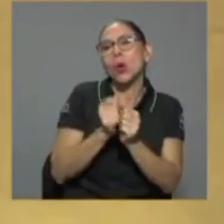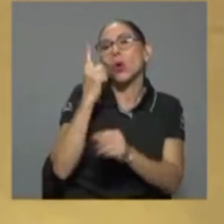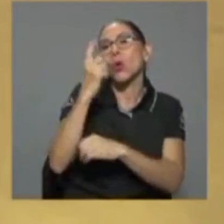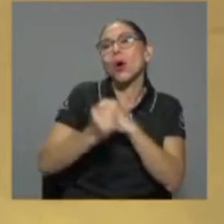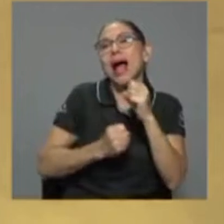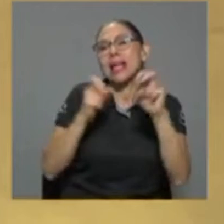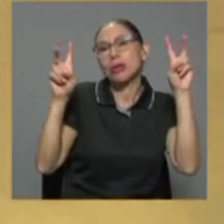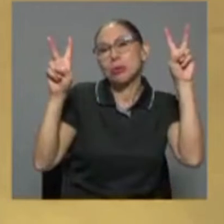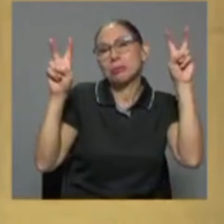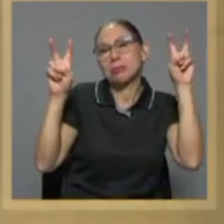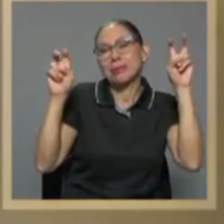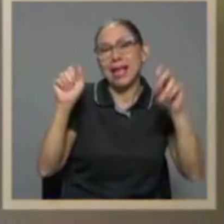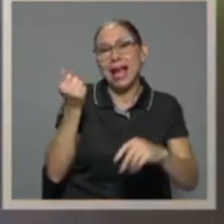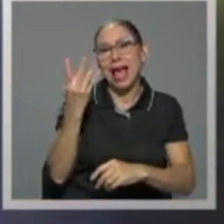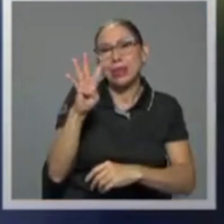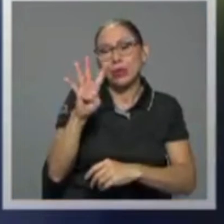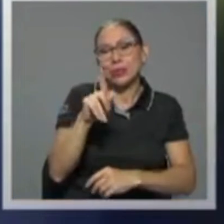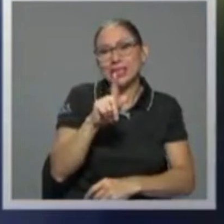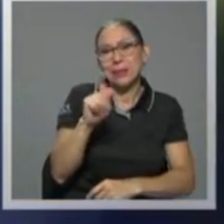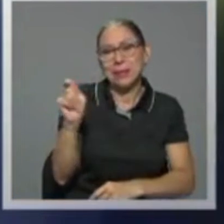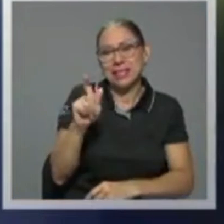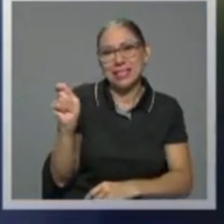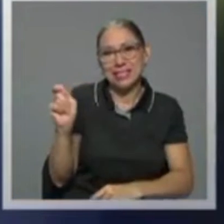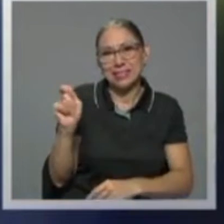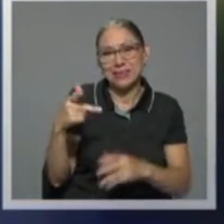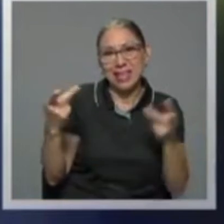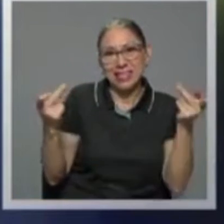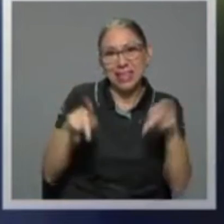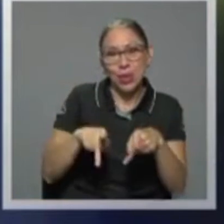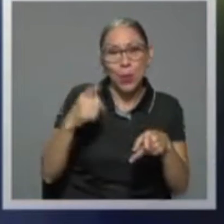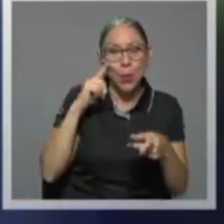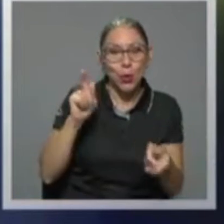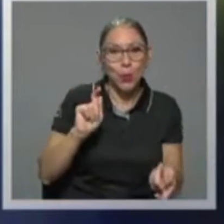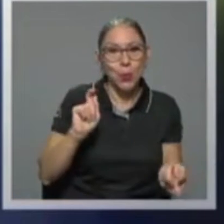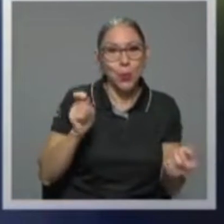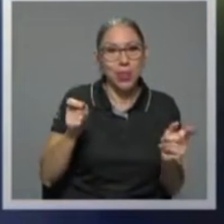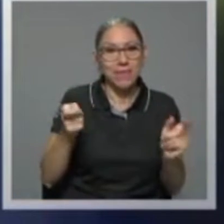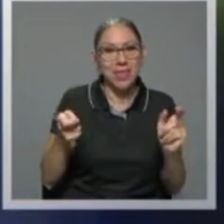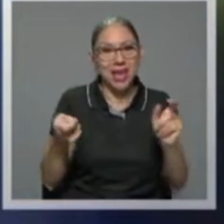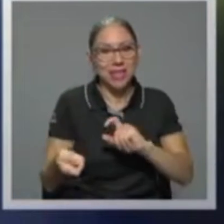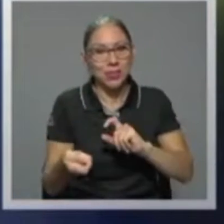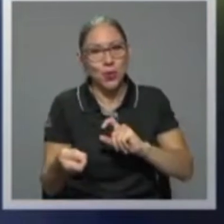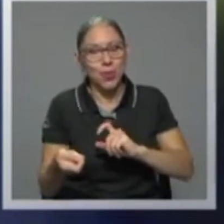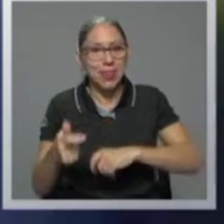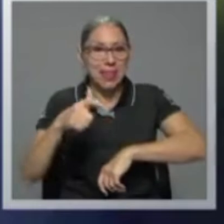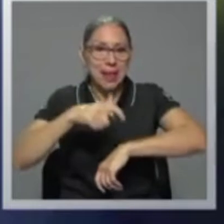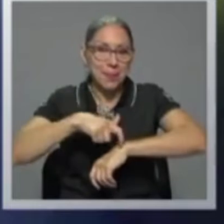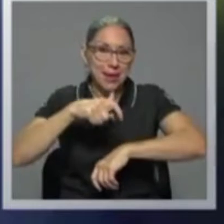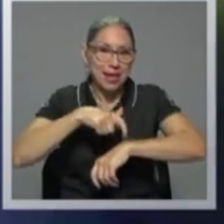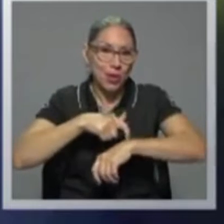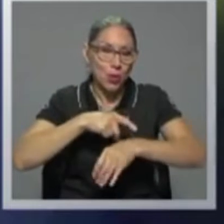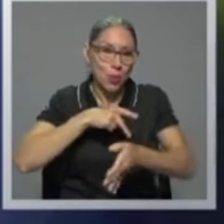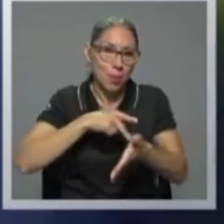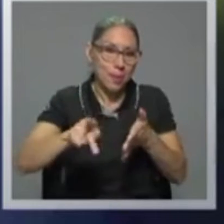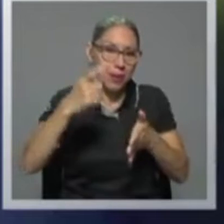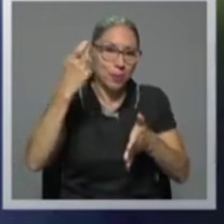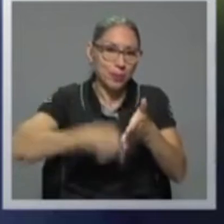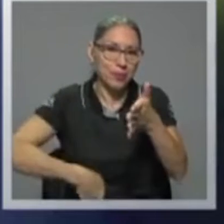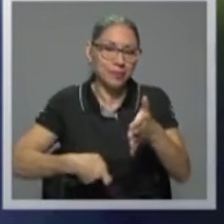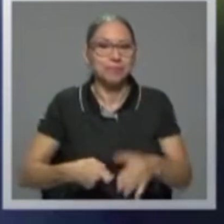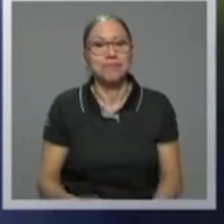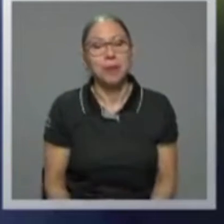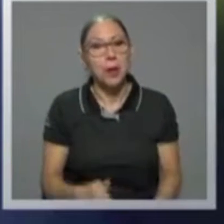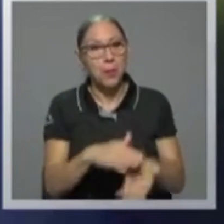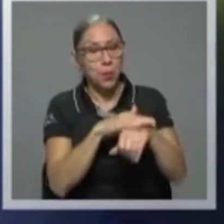14 meses que se dio por la modificación del periodo tributario correspondiente.